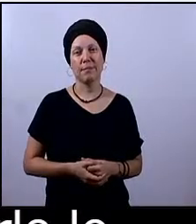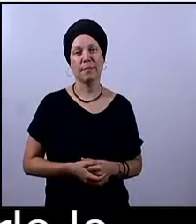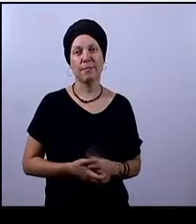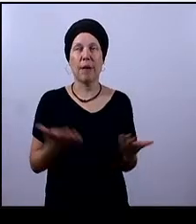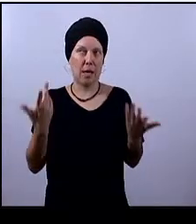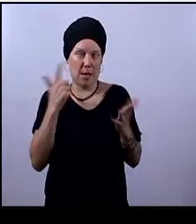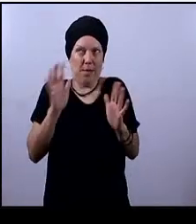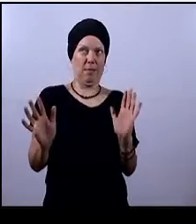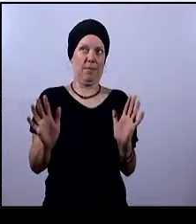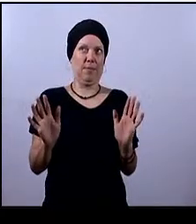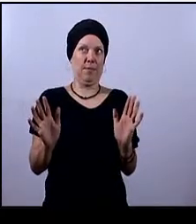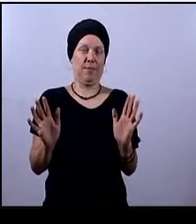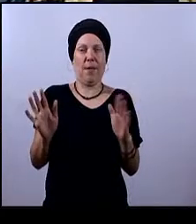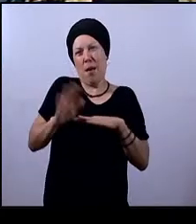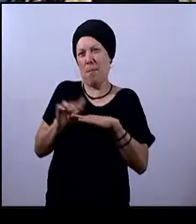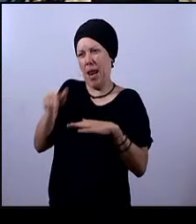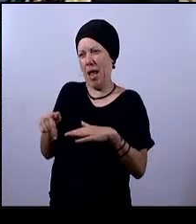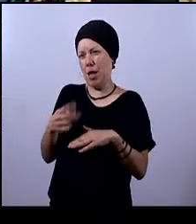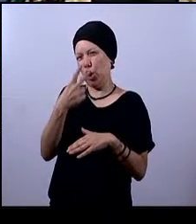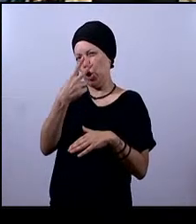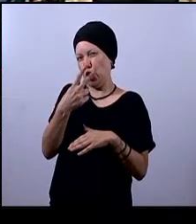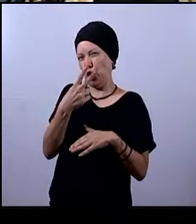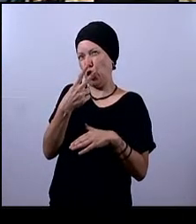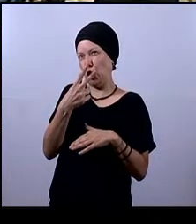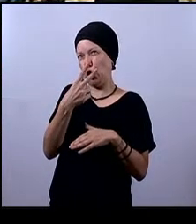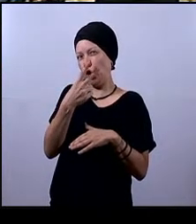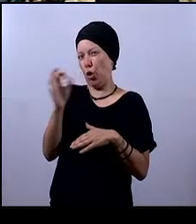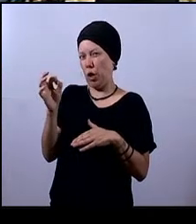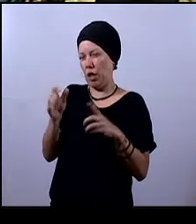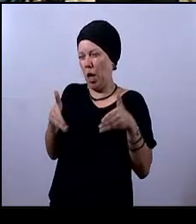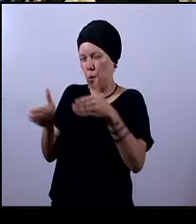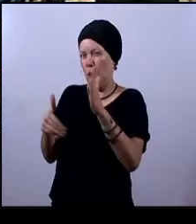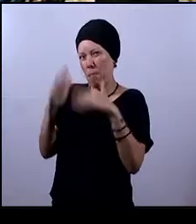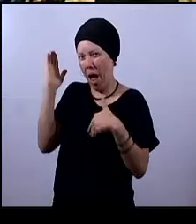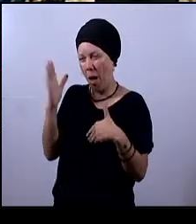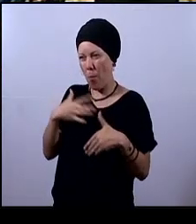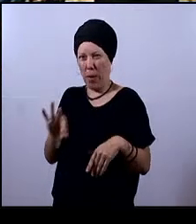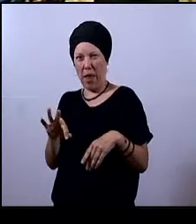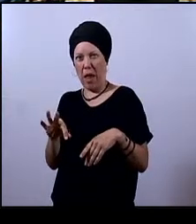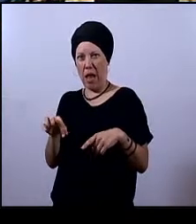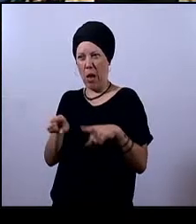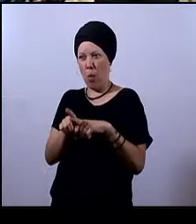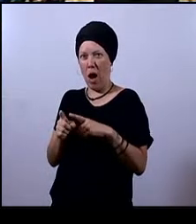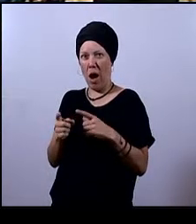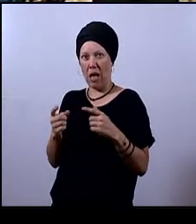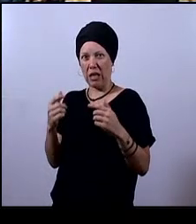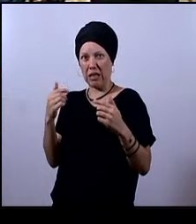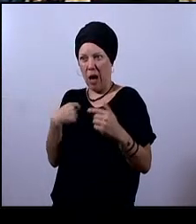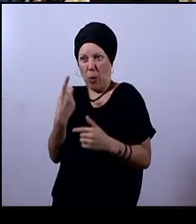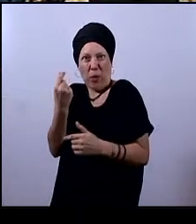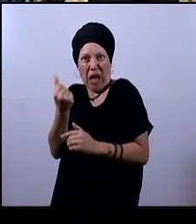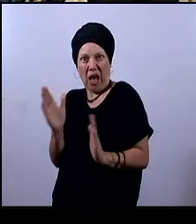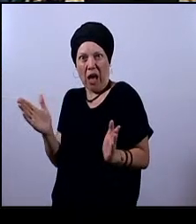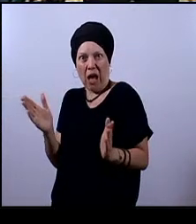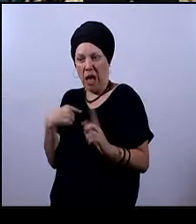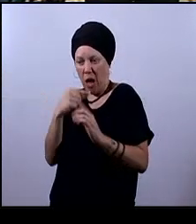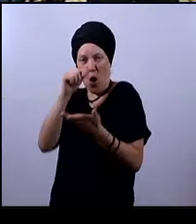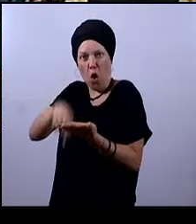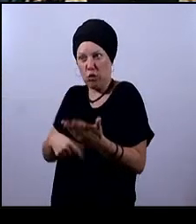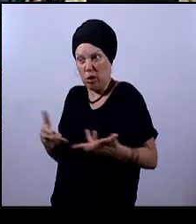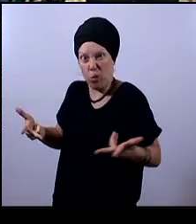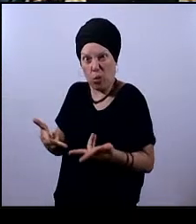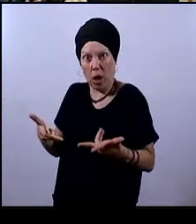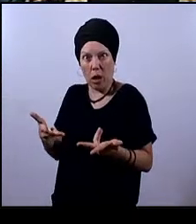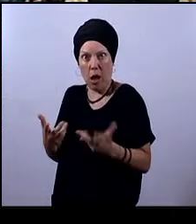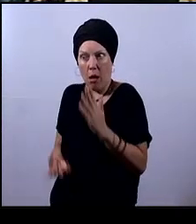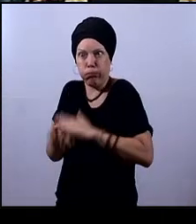O sea, para estas más de 200 rutas, ¿se podría sacar de un día para otro un contrato de emergencia, por